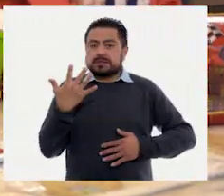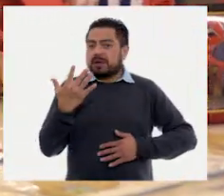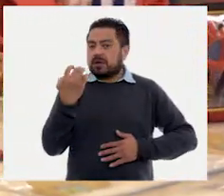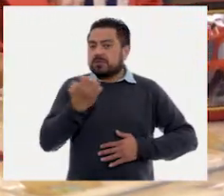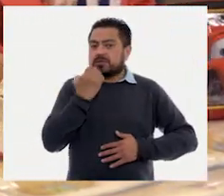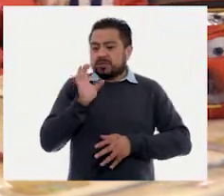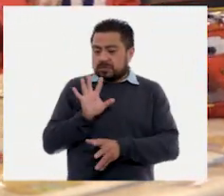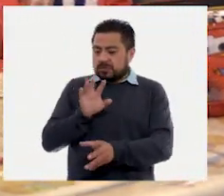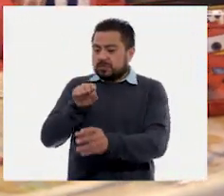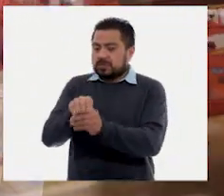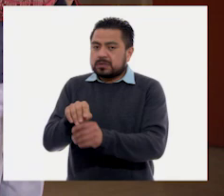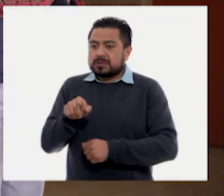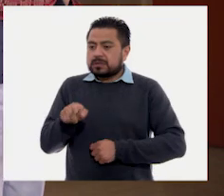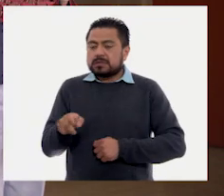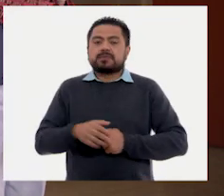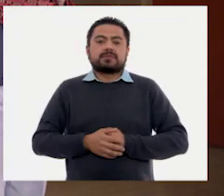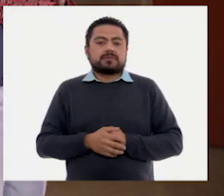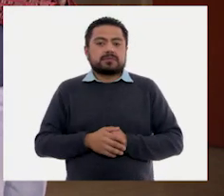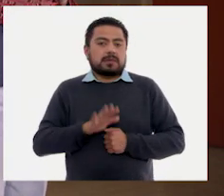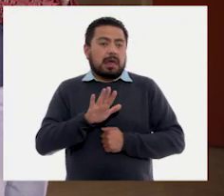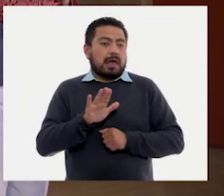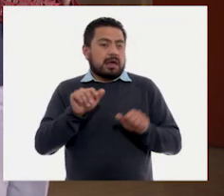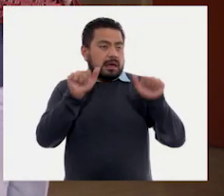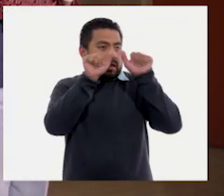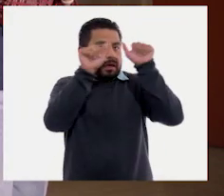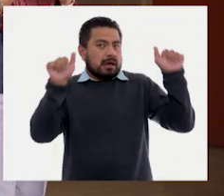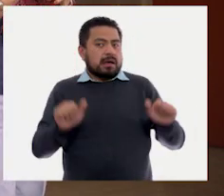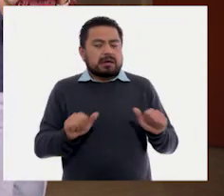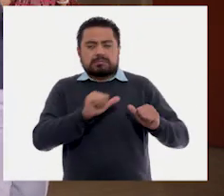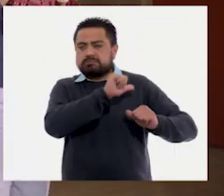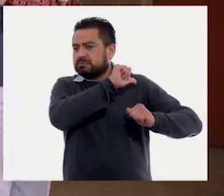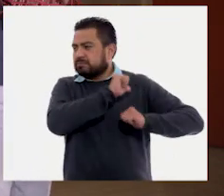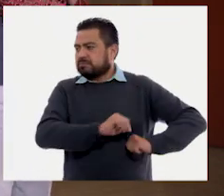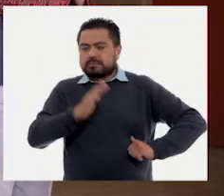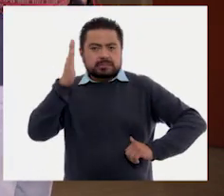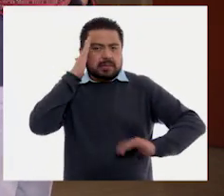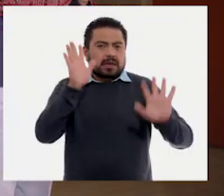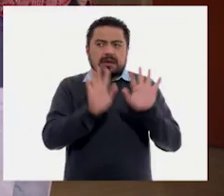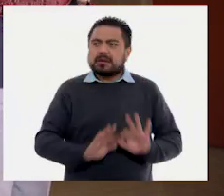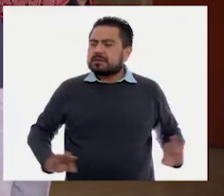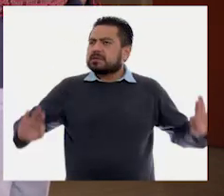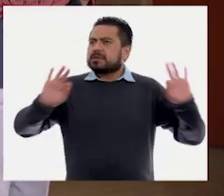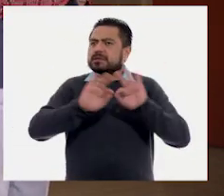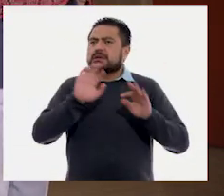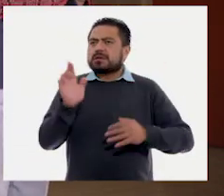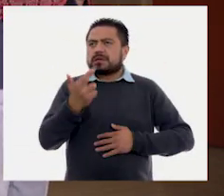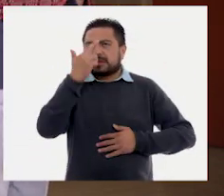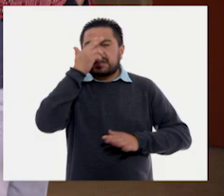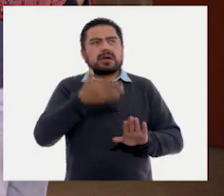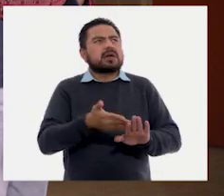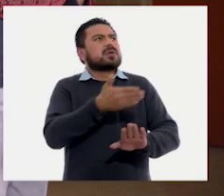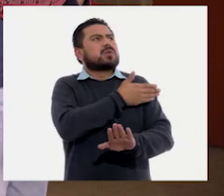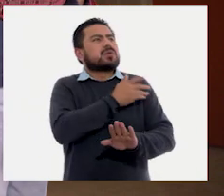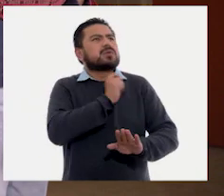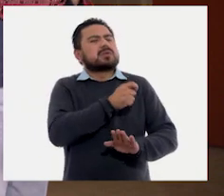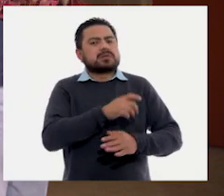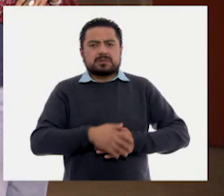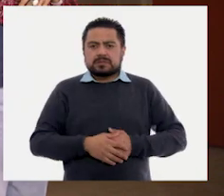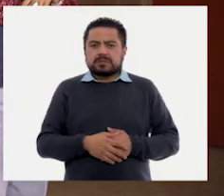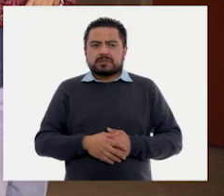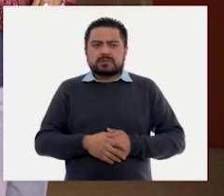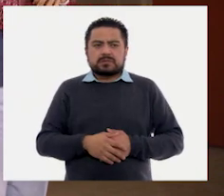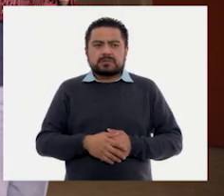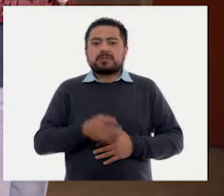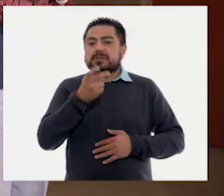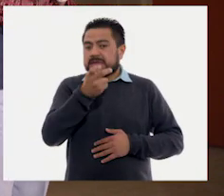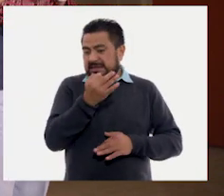aquí. Y hay que decirlo que el arte tuvo un papel importante, recordemos la época en que se construyó. Pero de